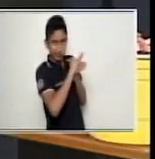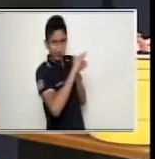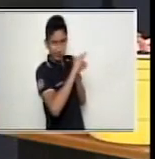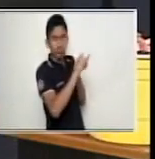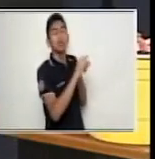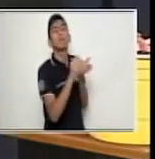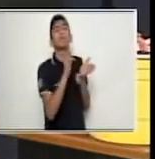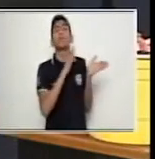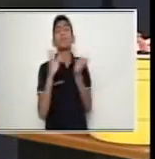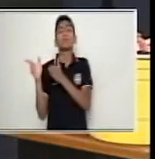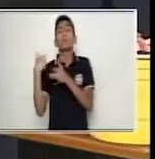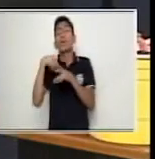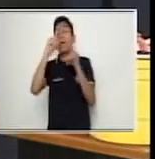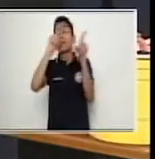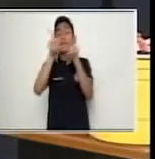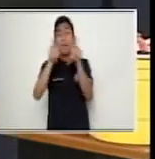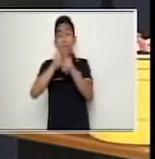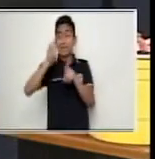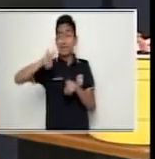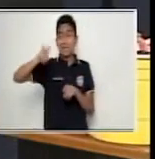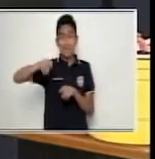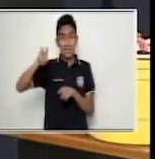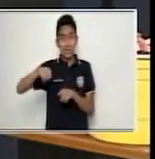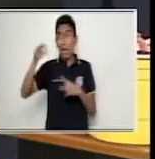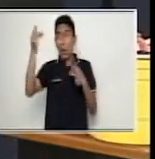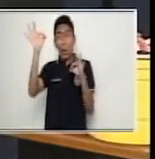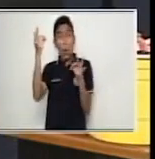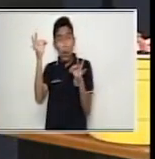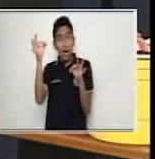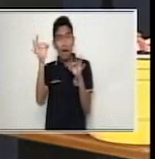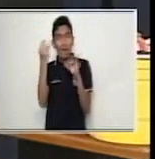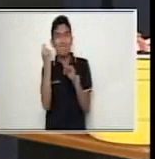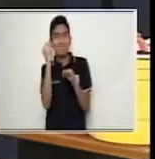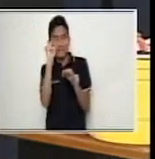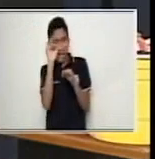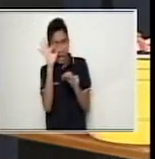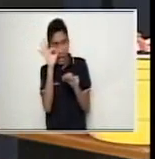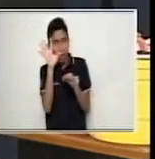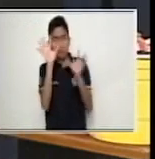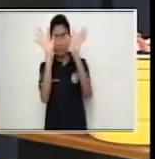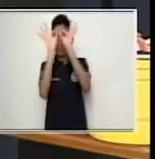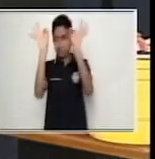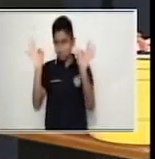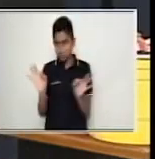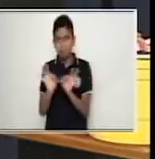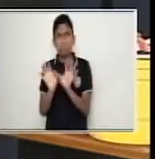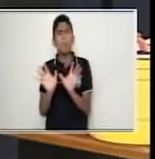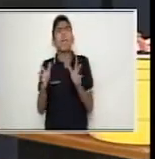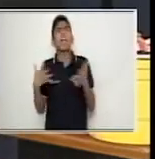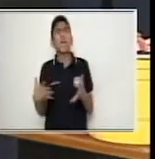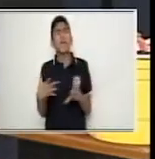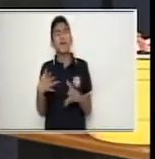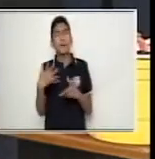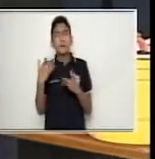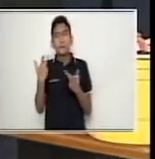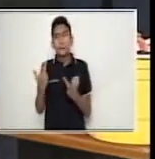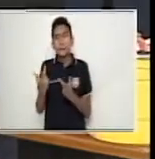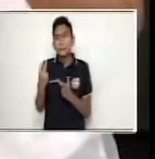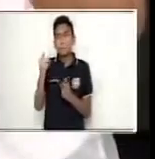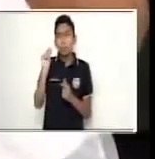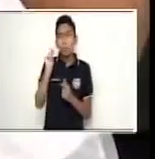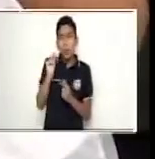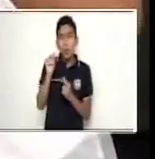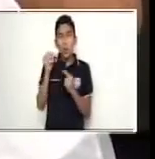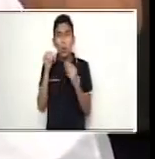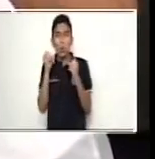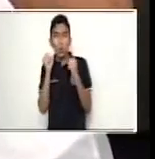Necesitas una hoja de papel común y corriente o también una hoja que pueda ser un poquito dura para